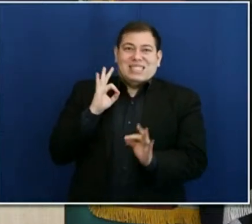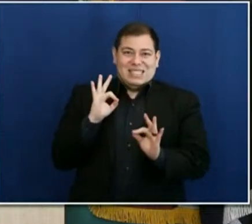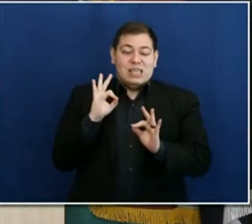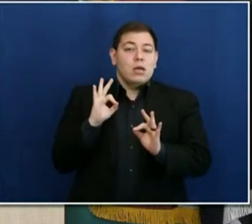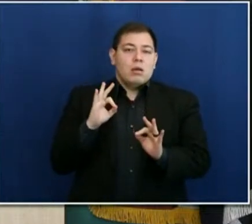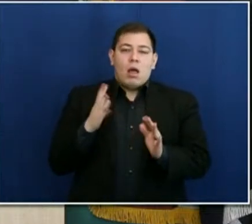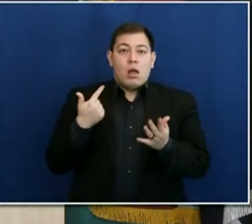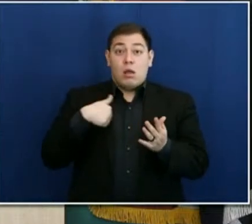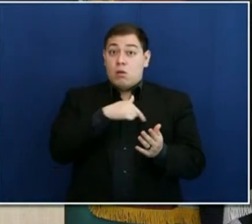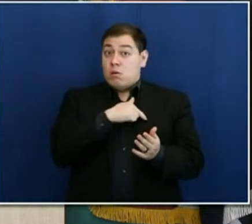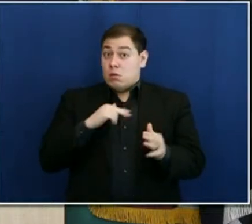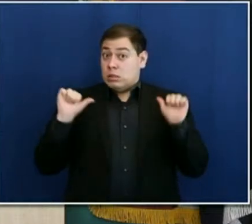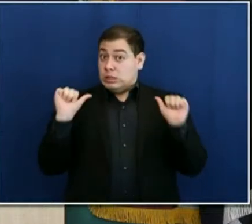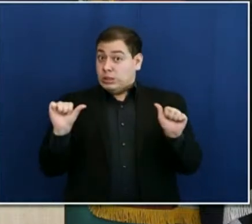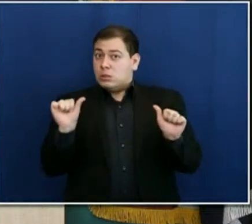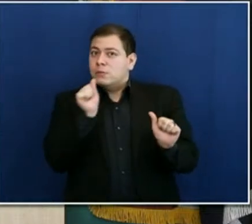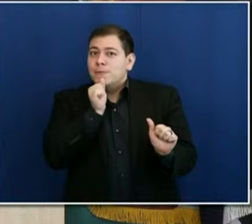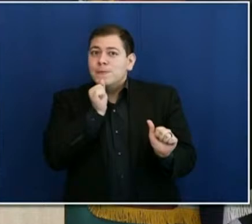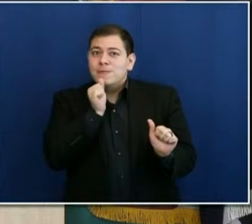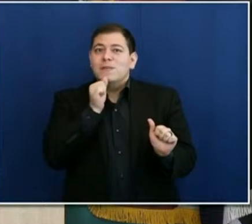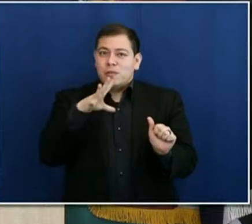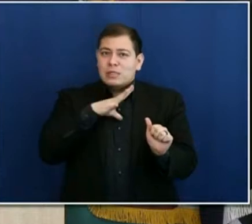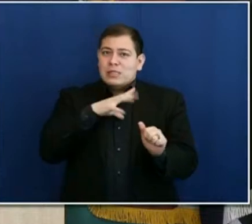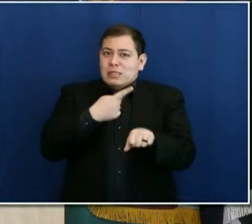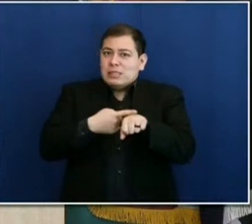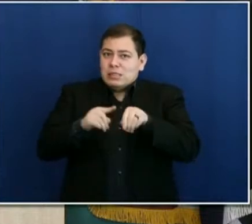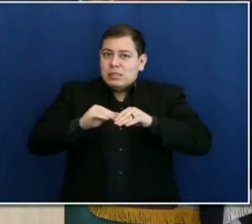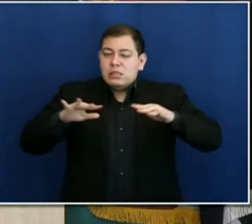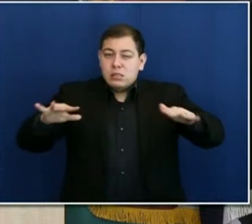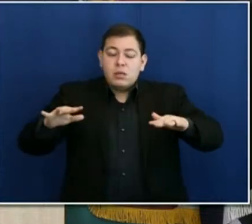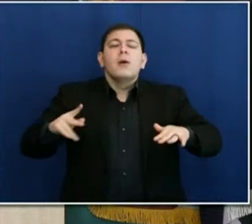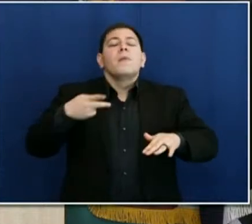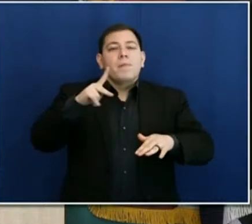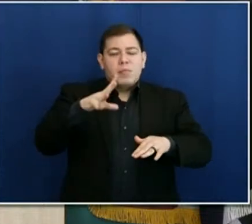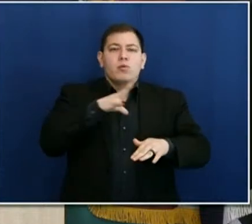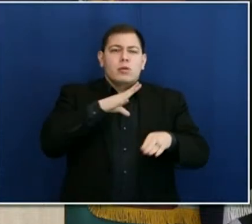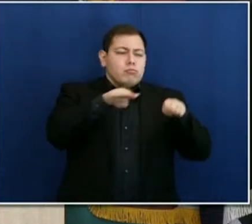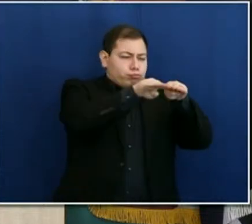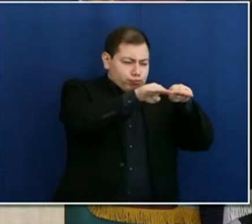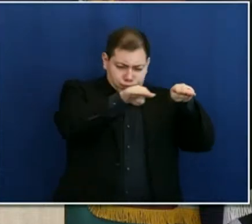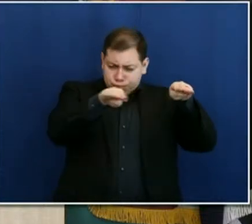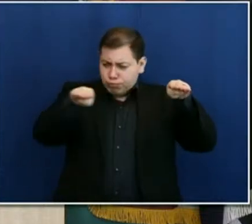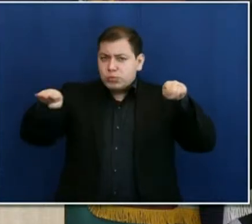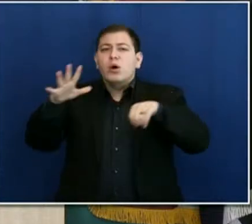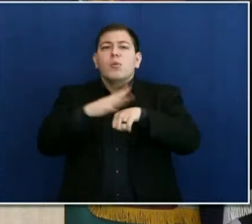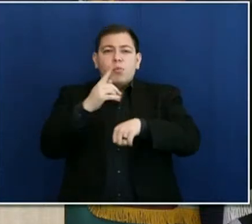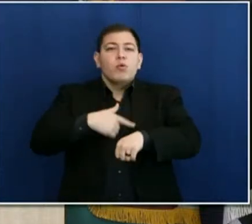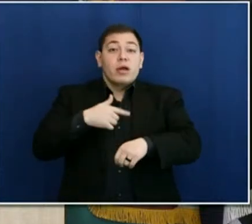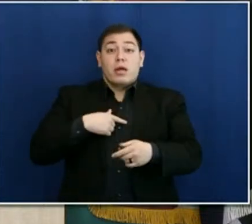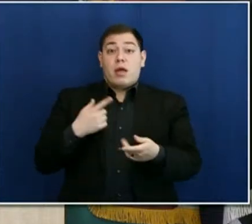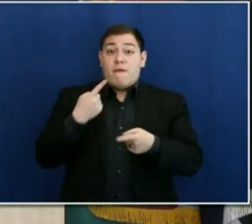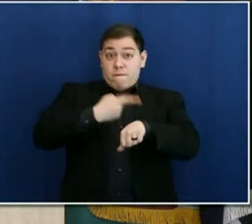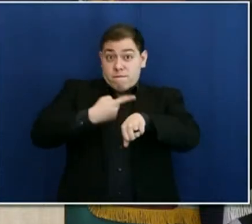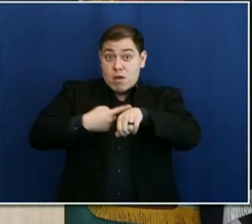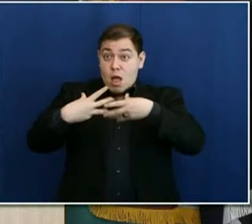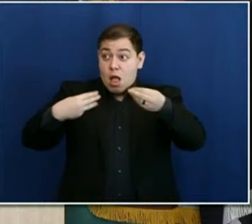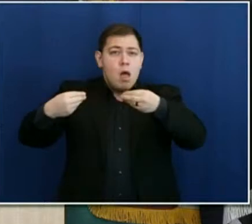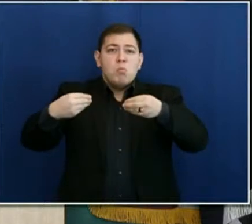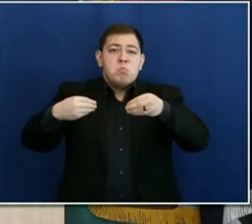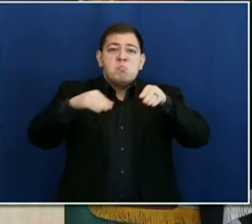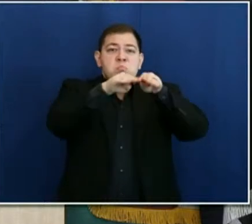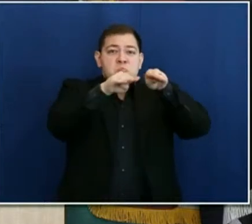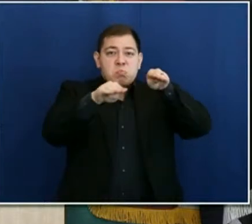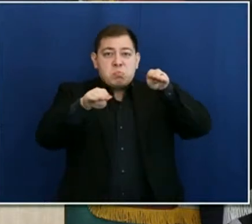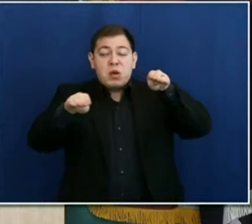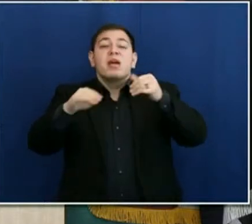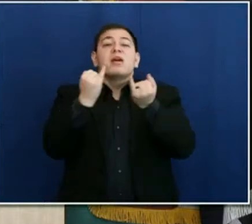variantes. Nuestros números de casos continúan estables y el total de vacunas siguen aumentando. Esas son muy buenas noticias para